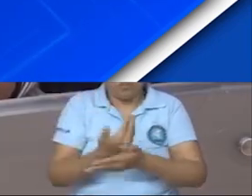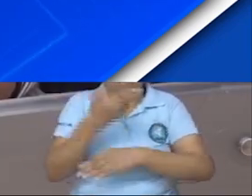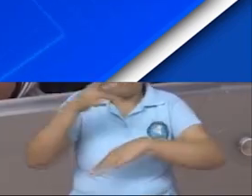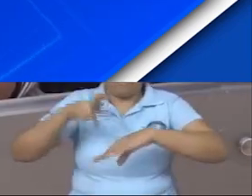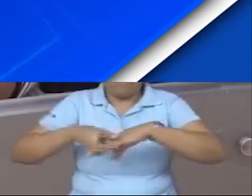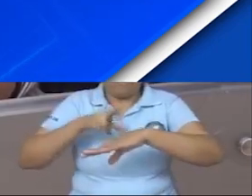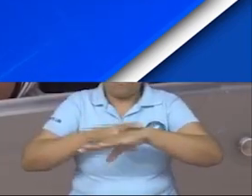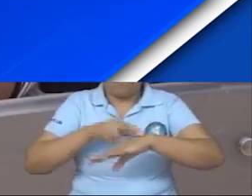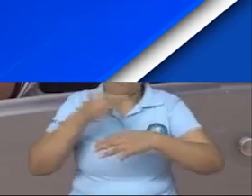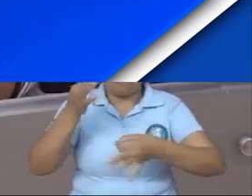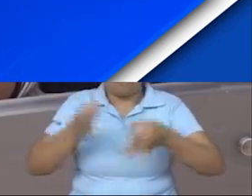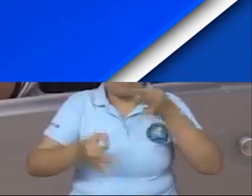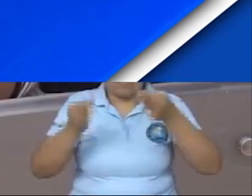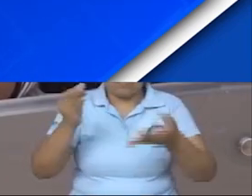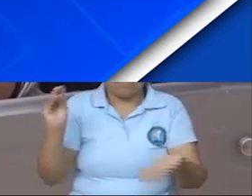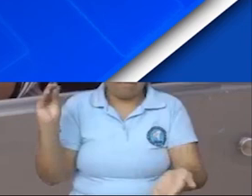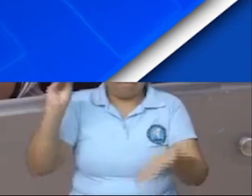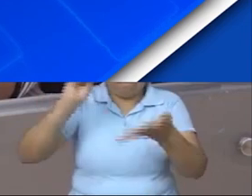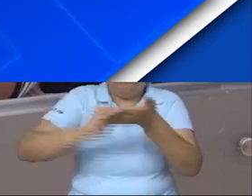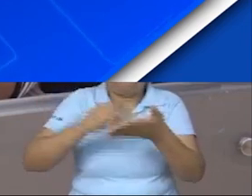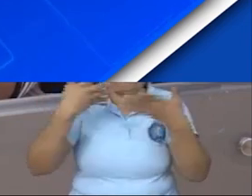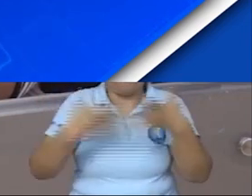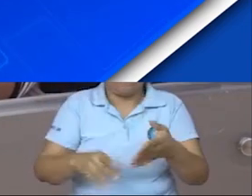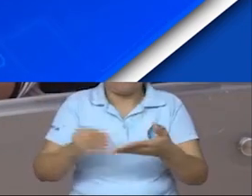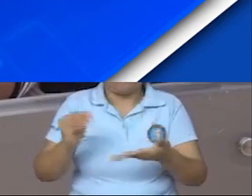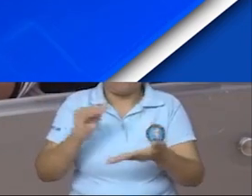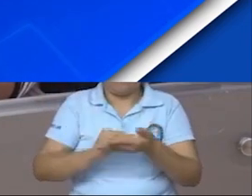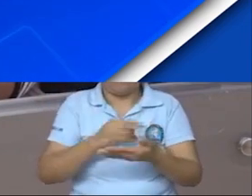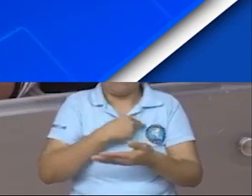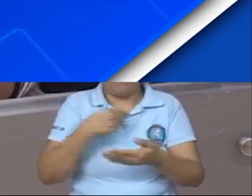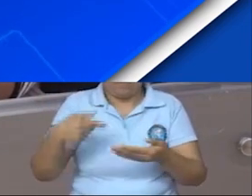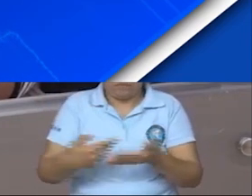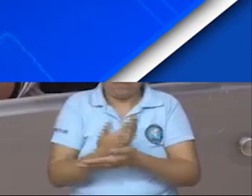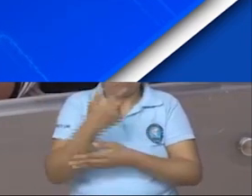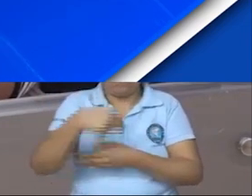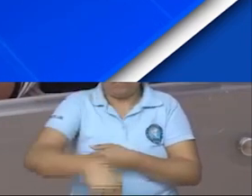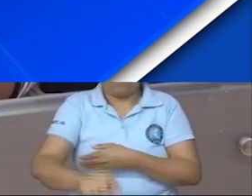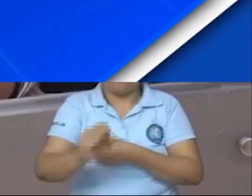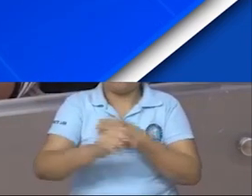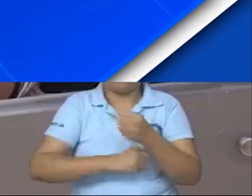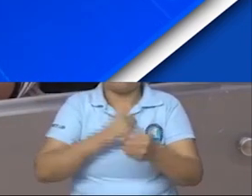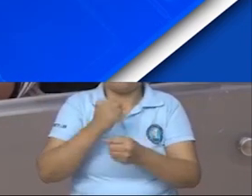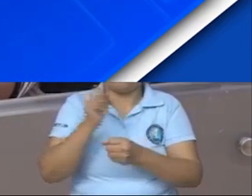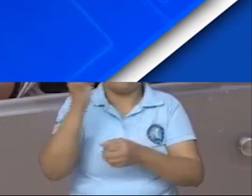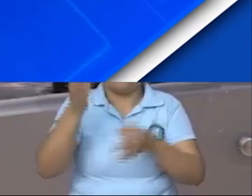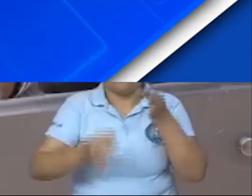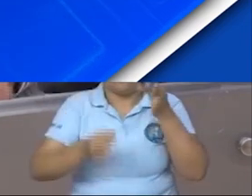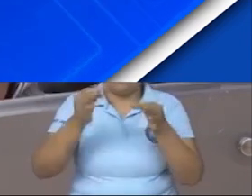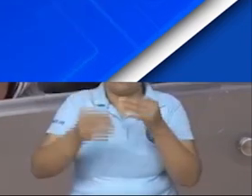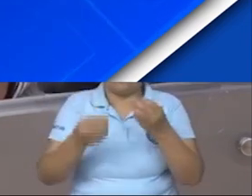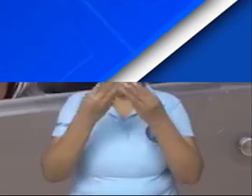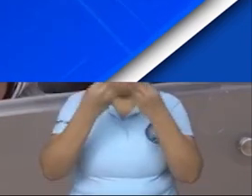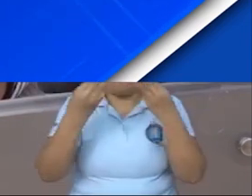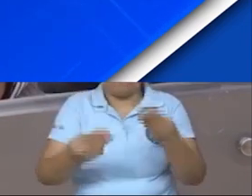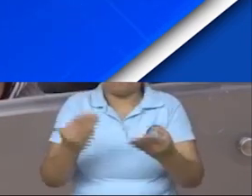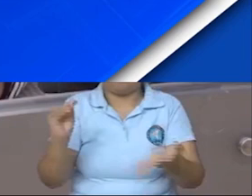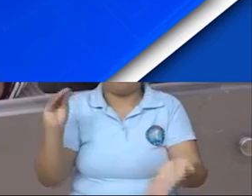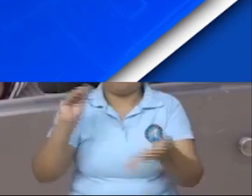normas jurídicas que se incorporan en el registro de la actualización de este digesto jurídico de la